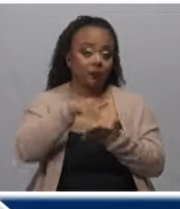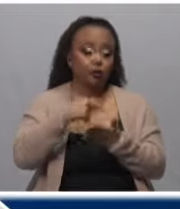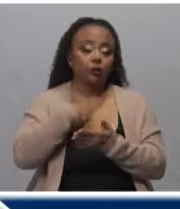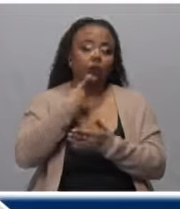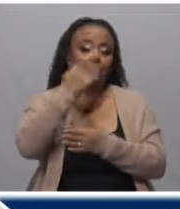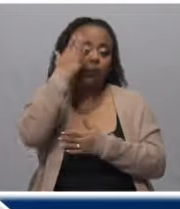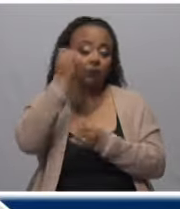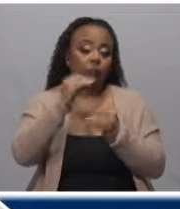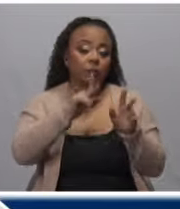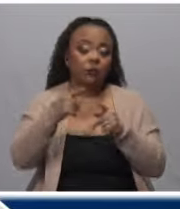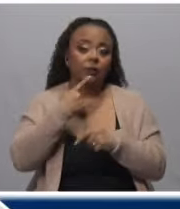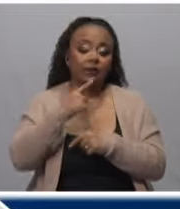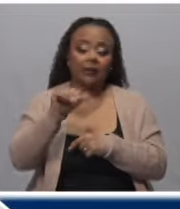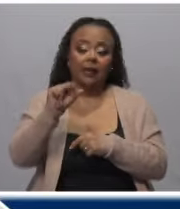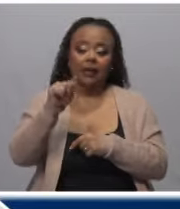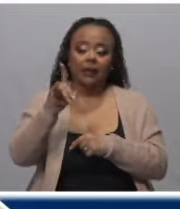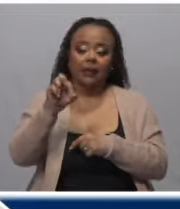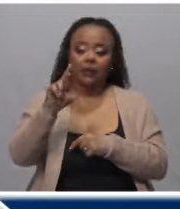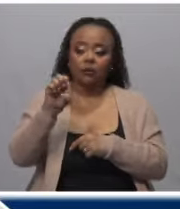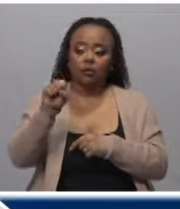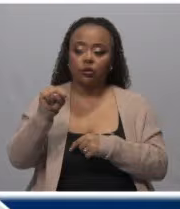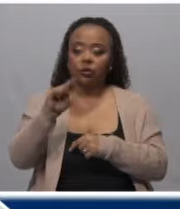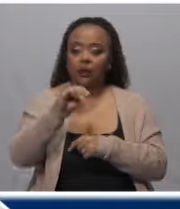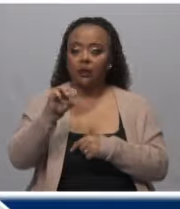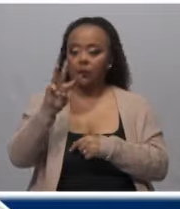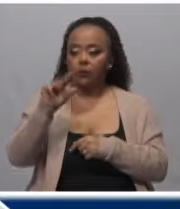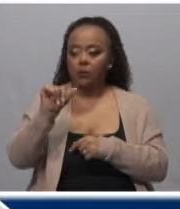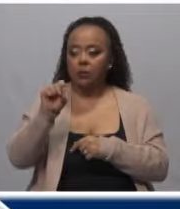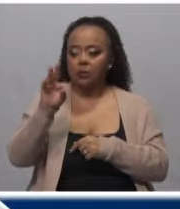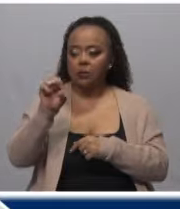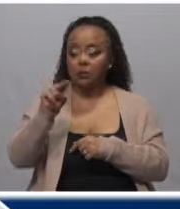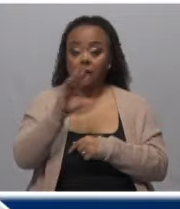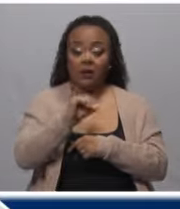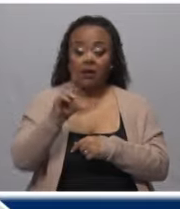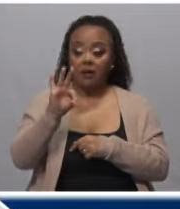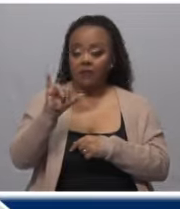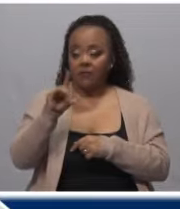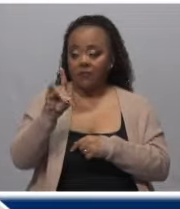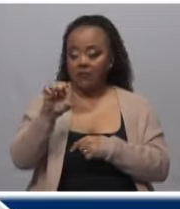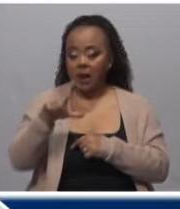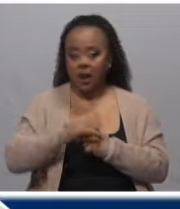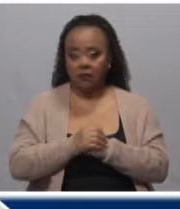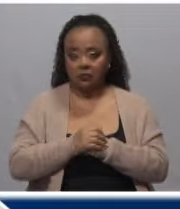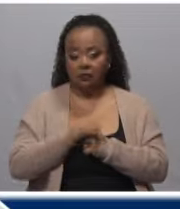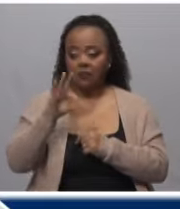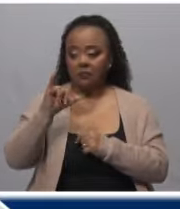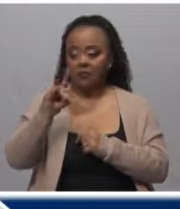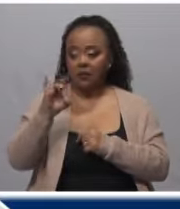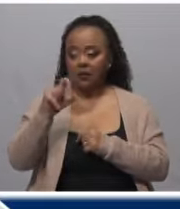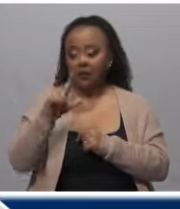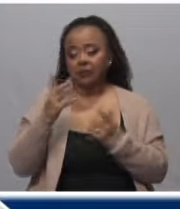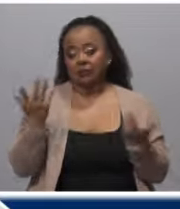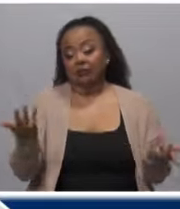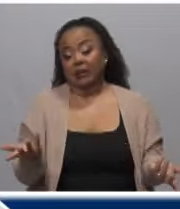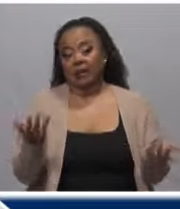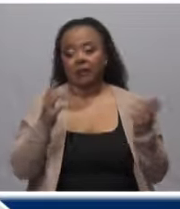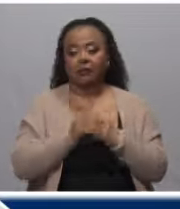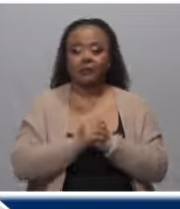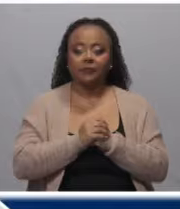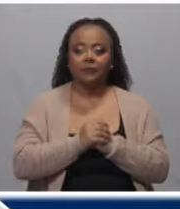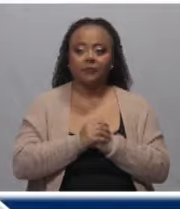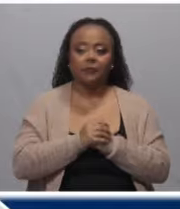decir por qué mucha gente dirá bueno está Anderson y está waston eh Y Fidel y y Bueno pero Fidel sí es comodín verdad